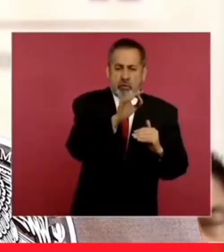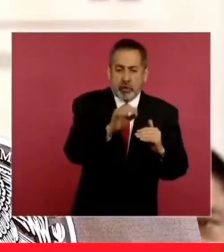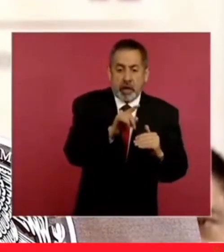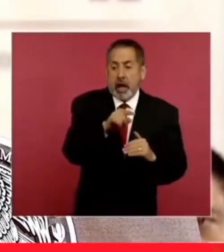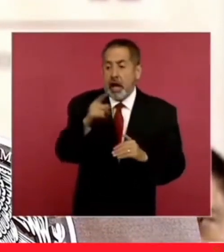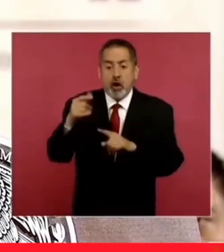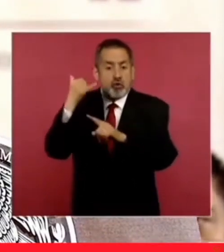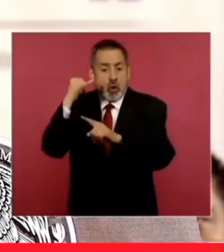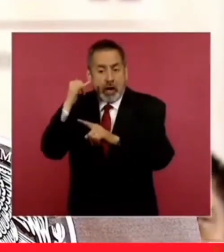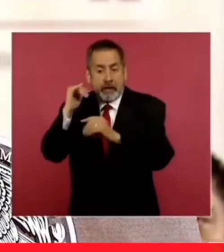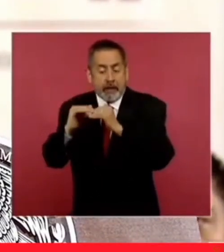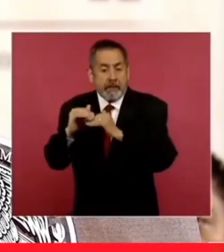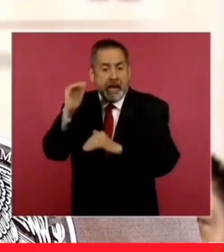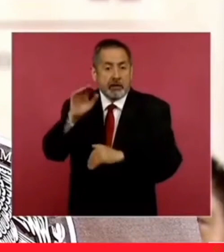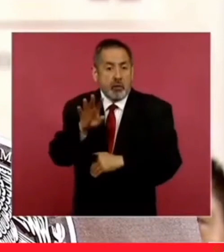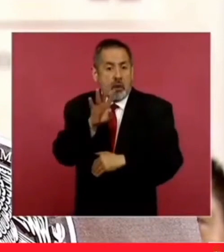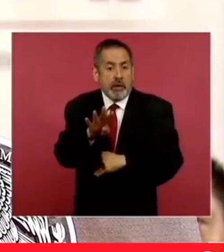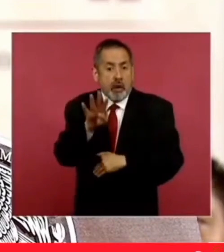pero en Yucatán creció